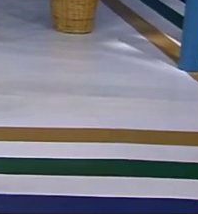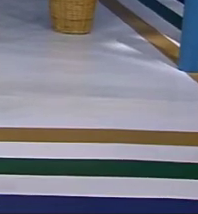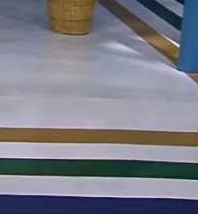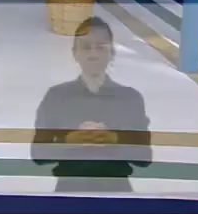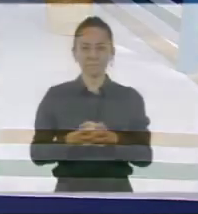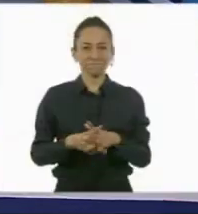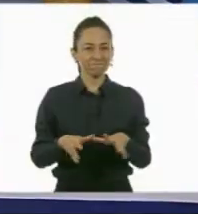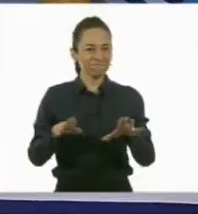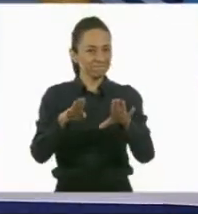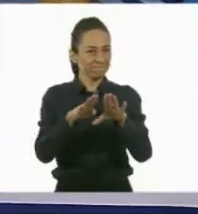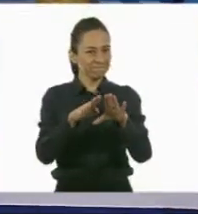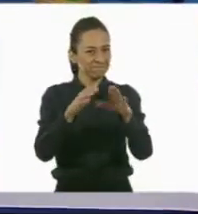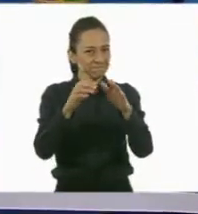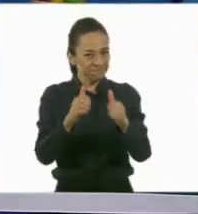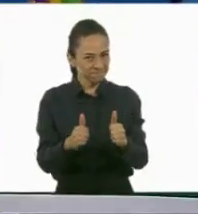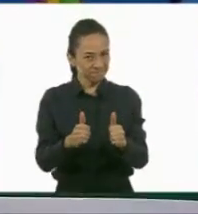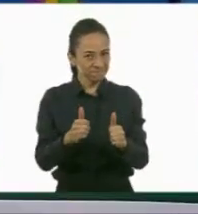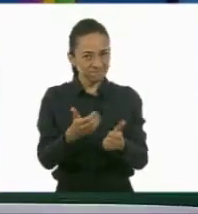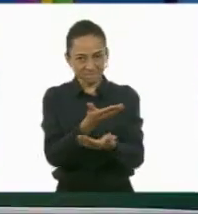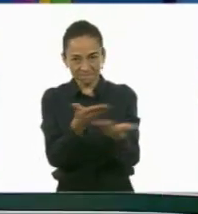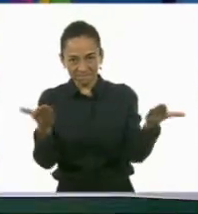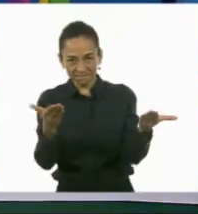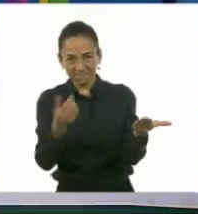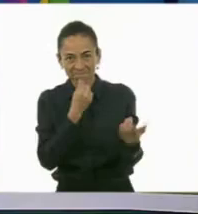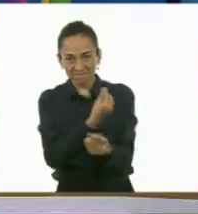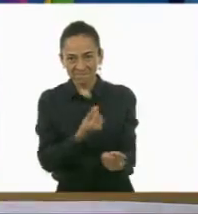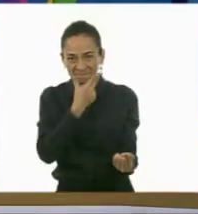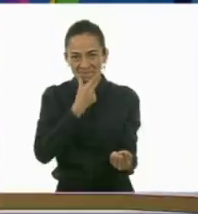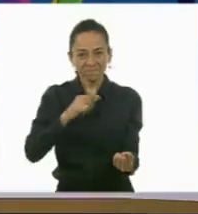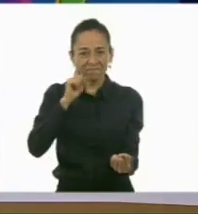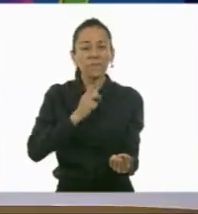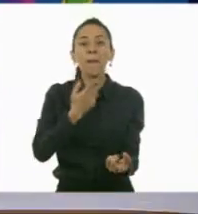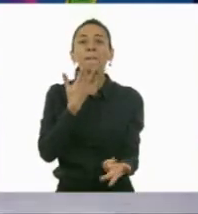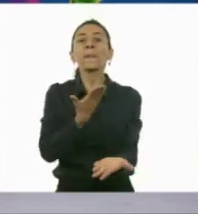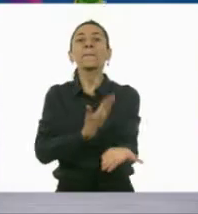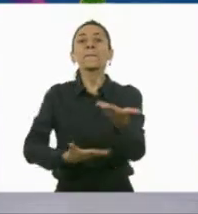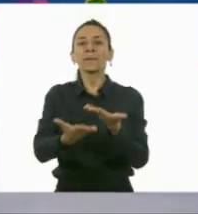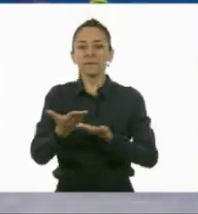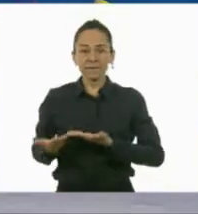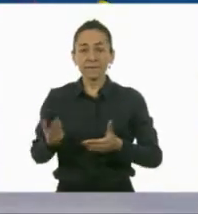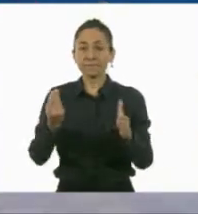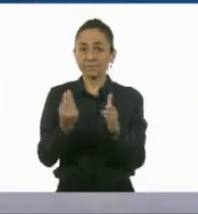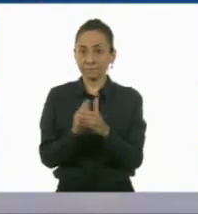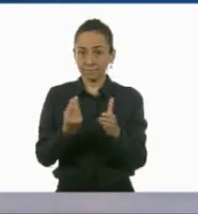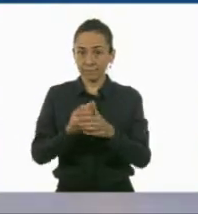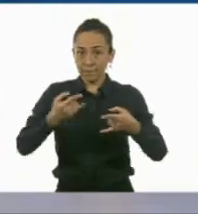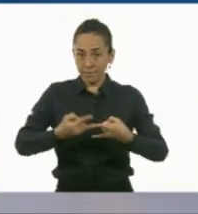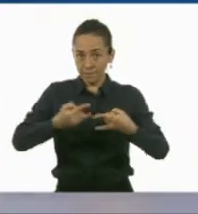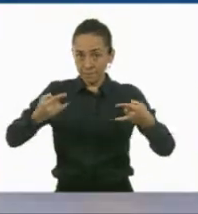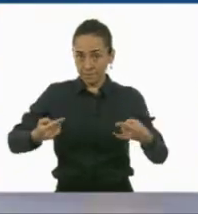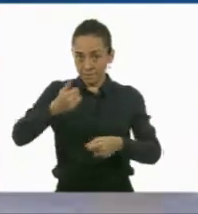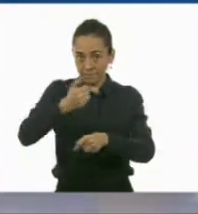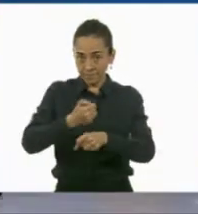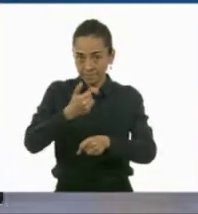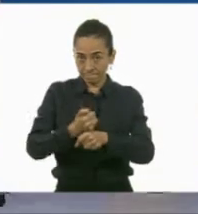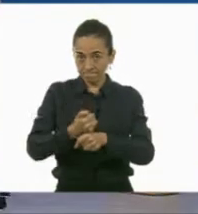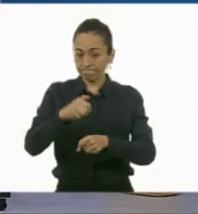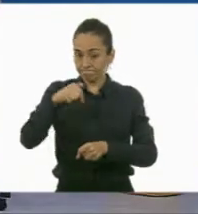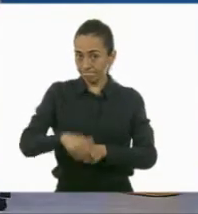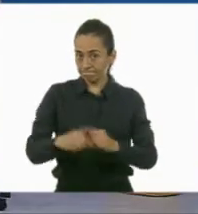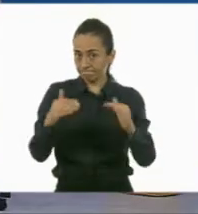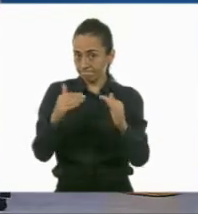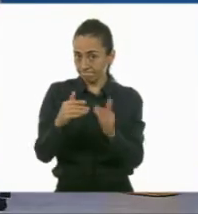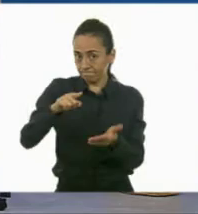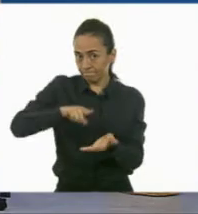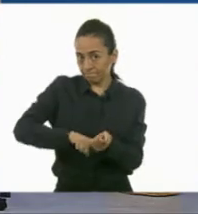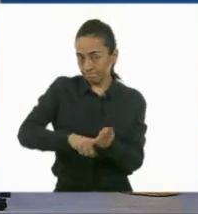¿Cómo están? Bienvenidas y bienvenidos a su sesión de historia de sexto grado en Aprende en Casa 2. Y espero que ustedes